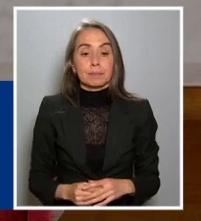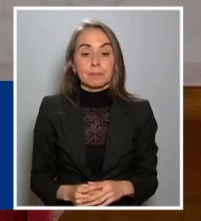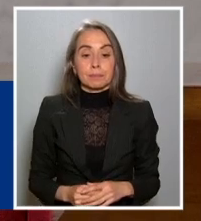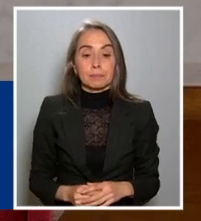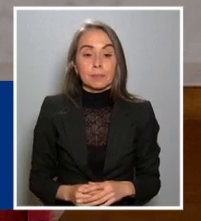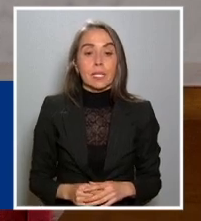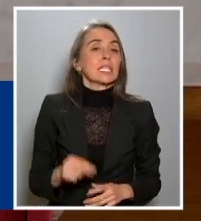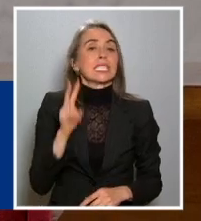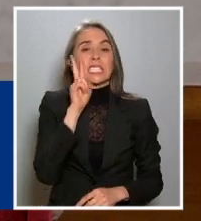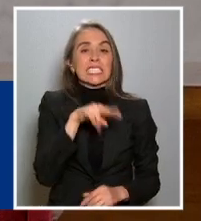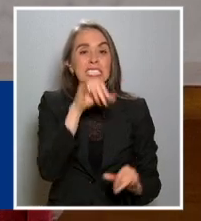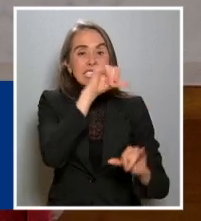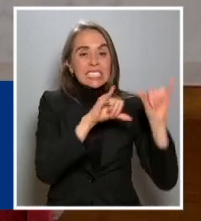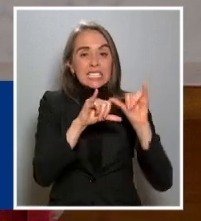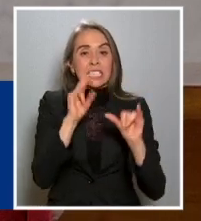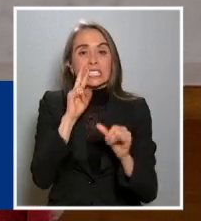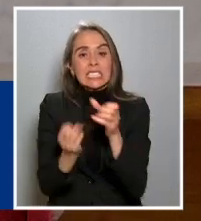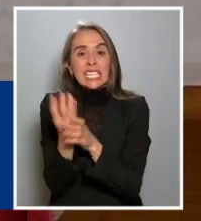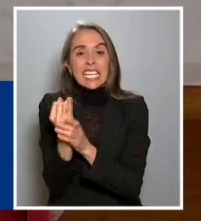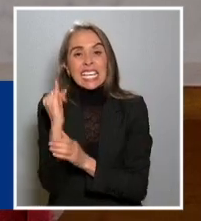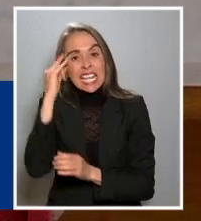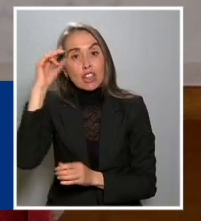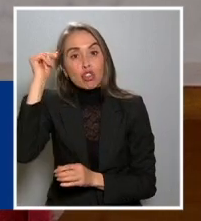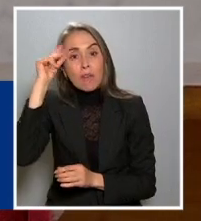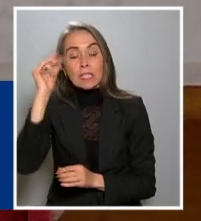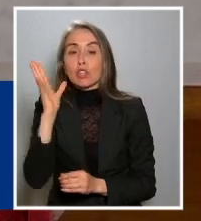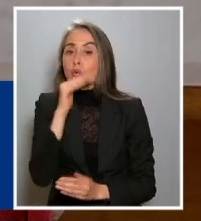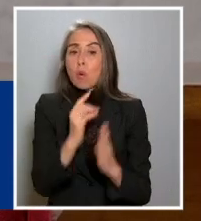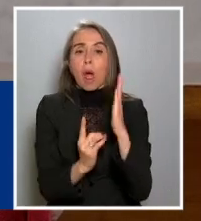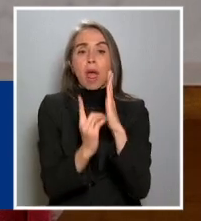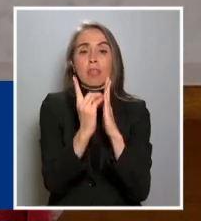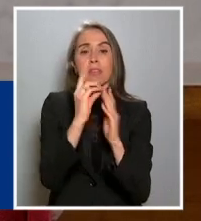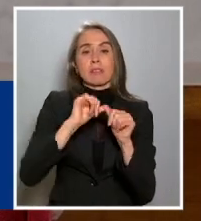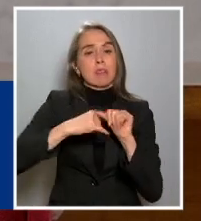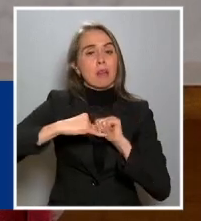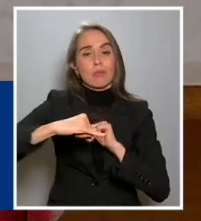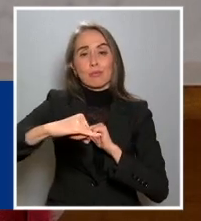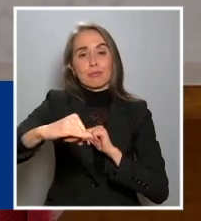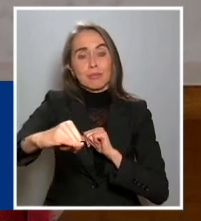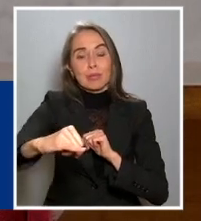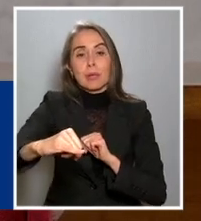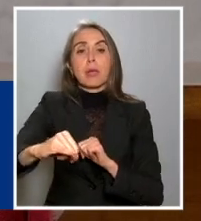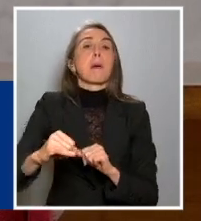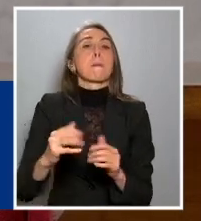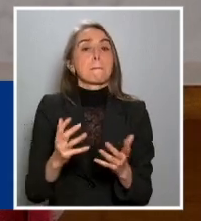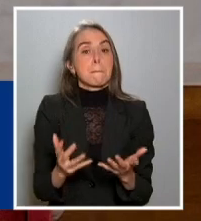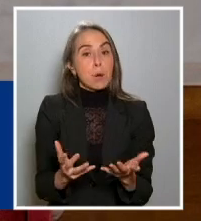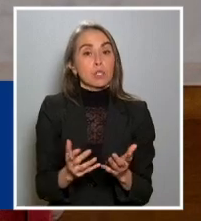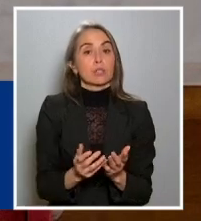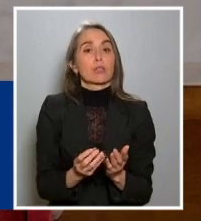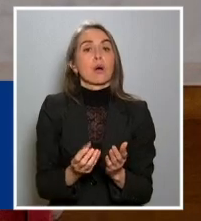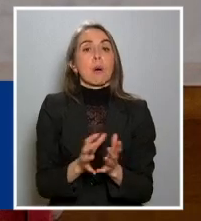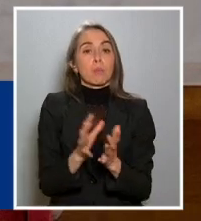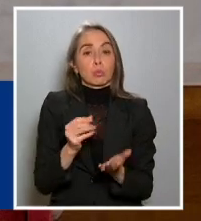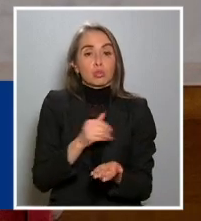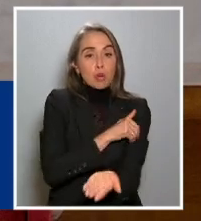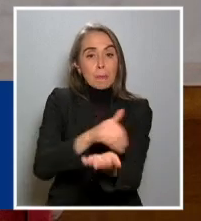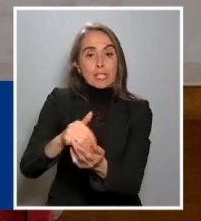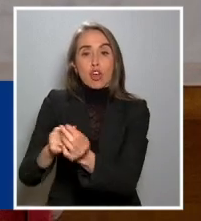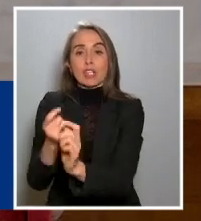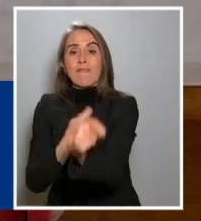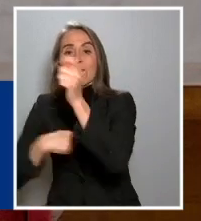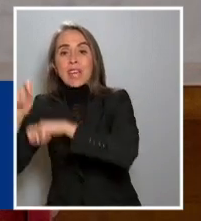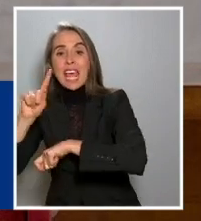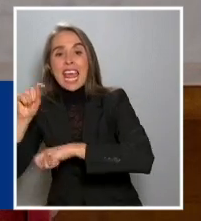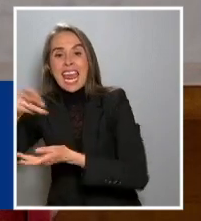Y es que sin ciencia e innovación no hay desarrollo sostenible. Por eso parte importante de los recursos del litio se